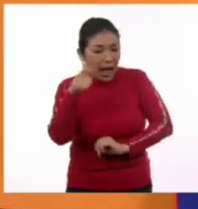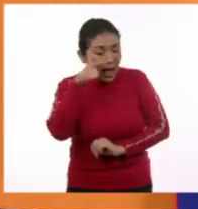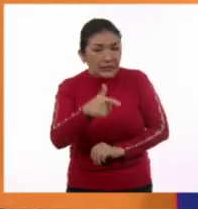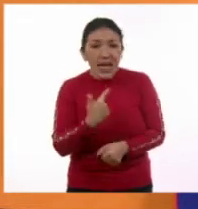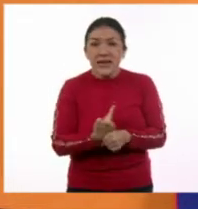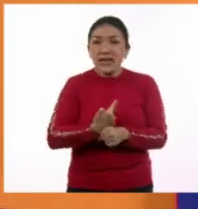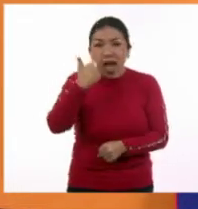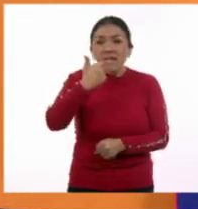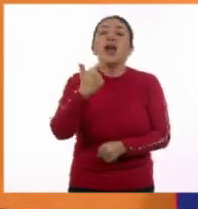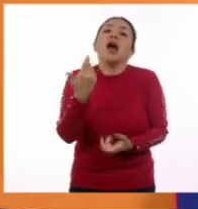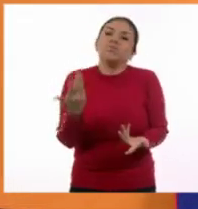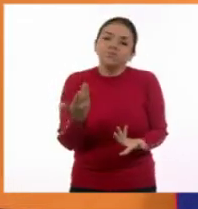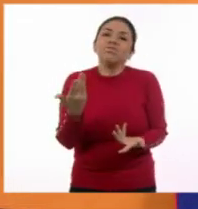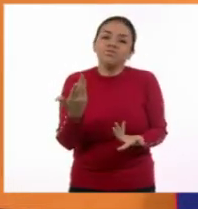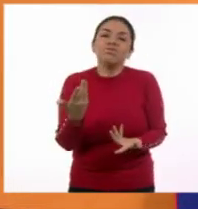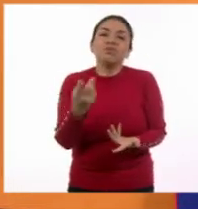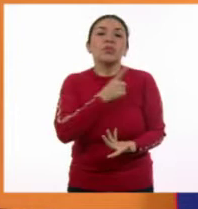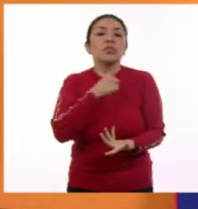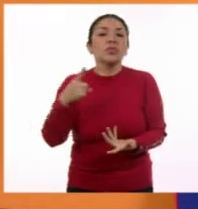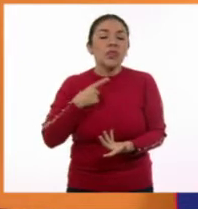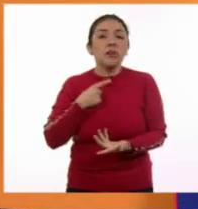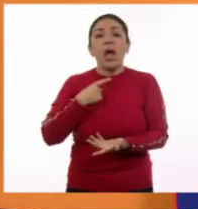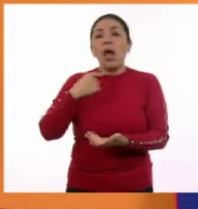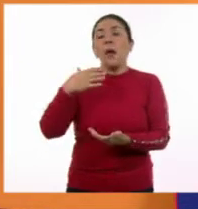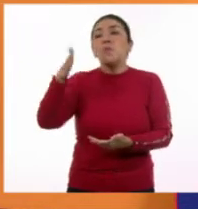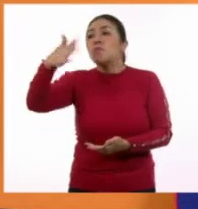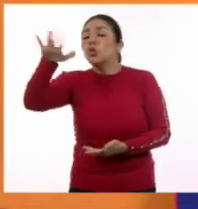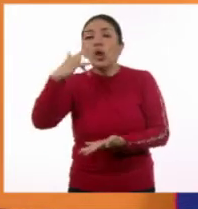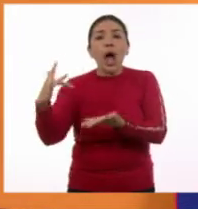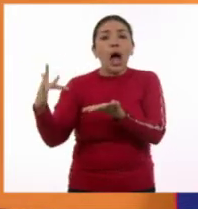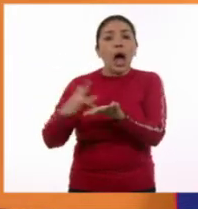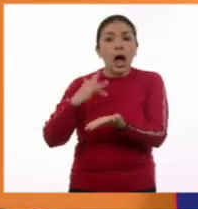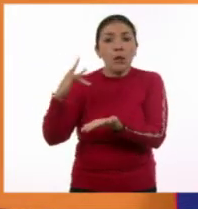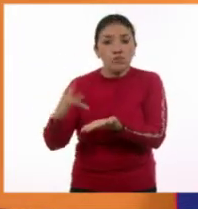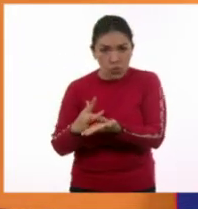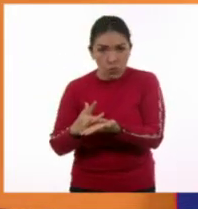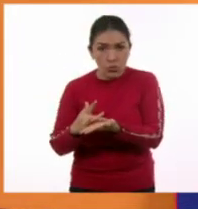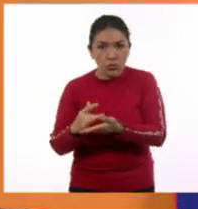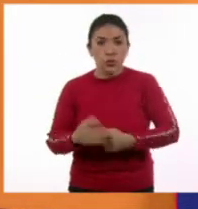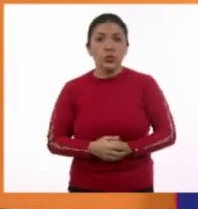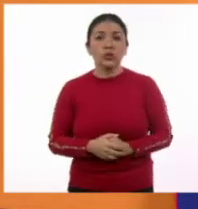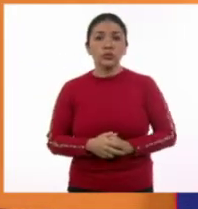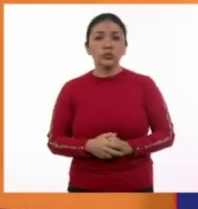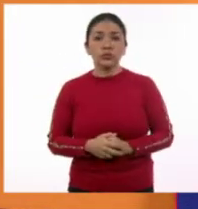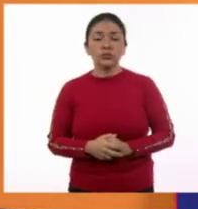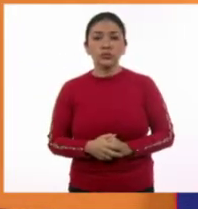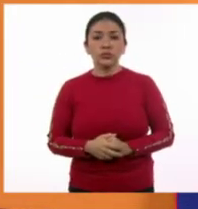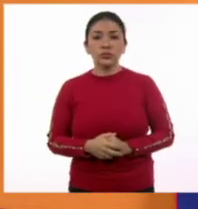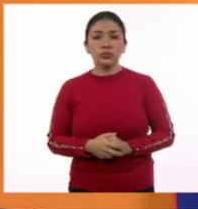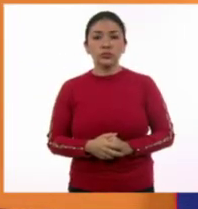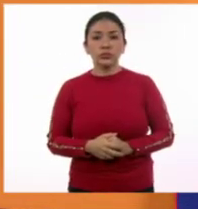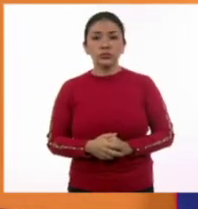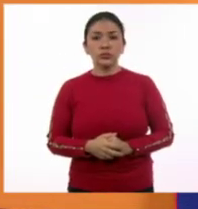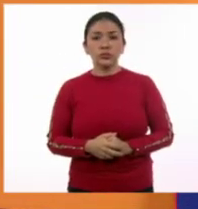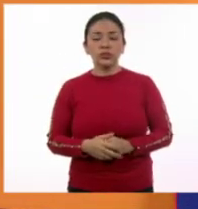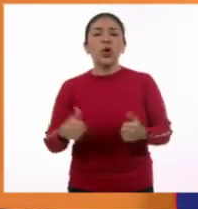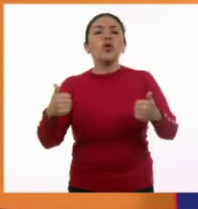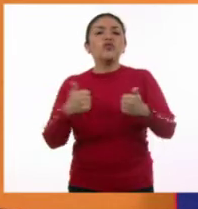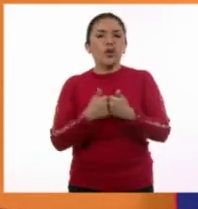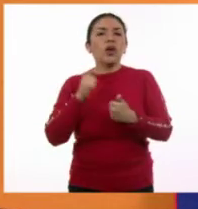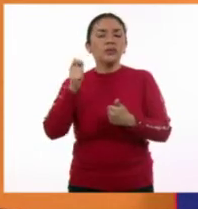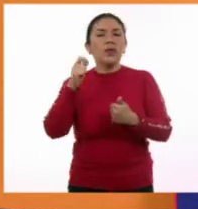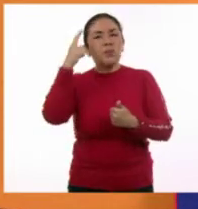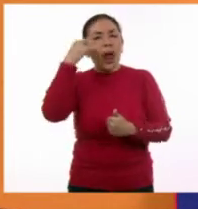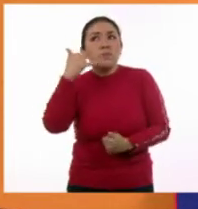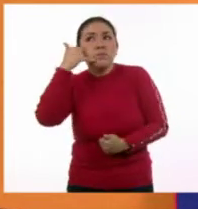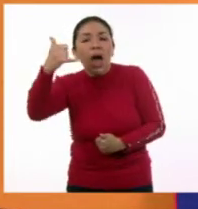y grave en este caso pedir apoyo pedir apoyo a lo que sería nuestro sistema